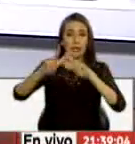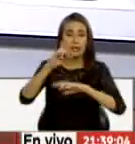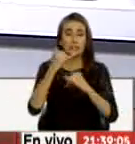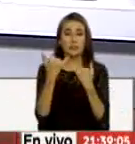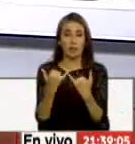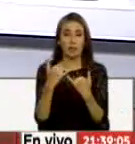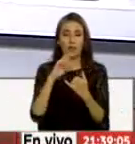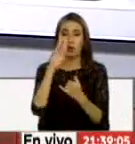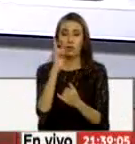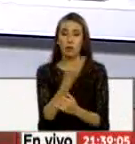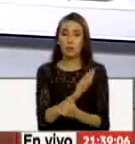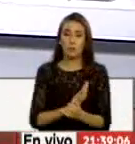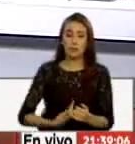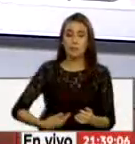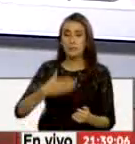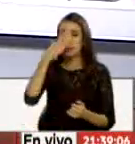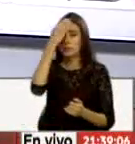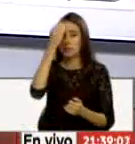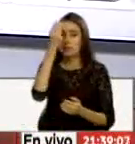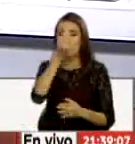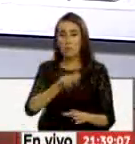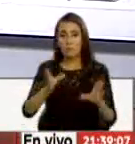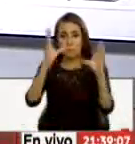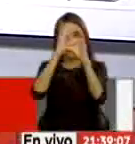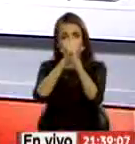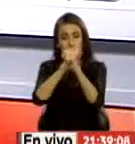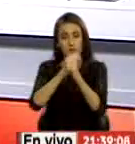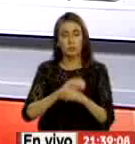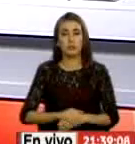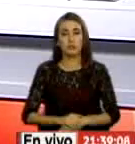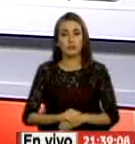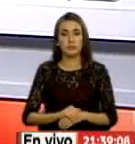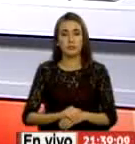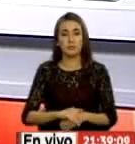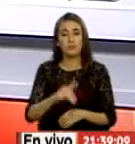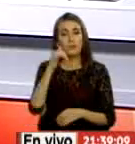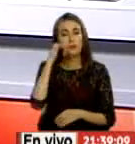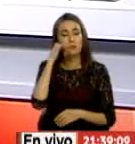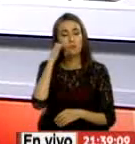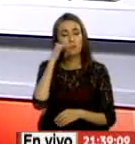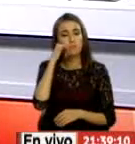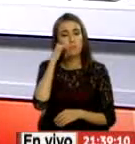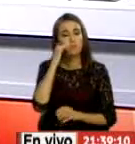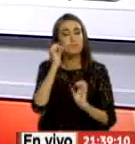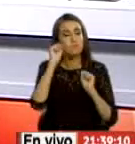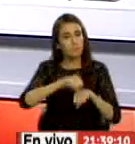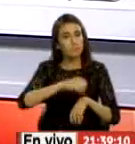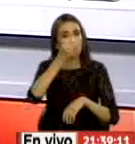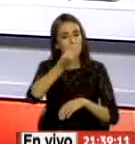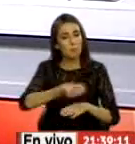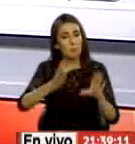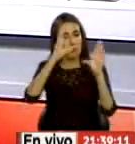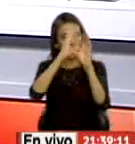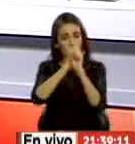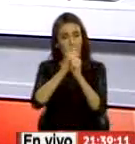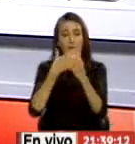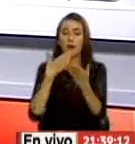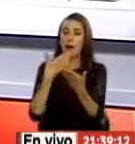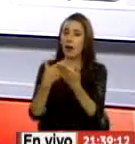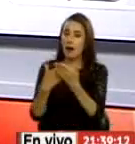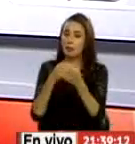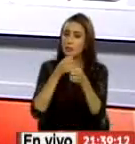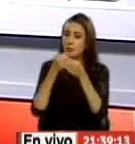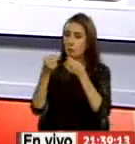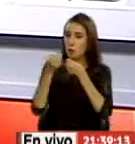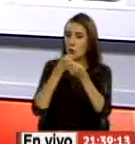del vicepresidente Jorge Glas. Asambleísta, muy buenas noches. ¿Nos escucha? Buenas noches, muchas gracias por la entrevista,